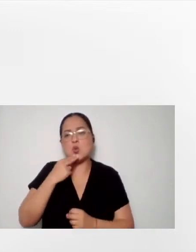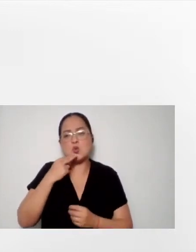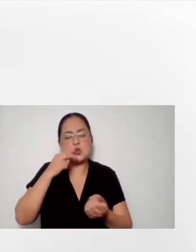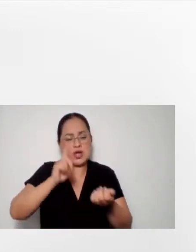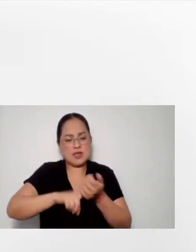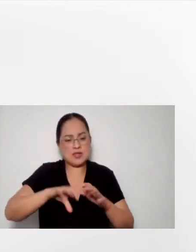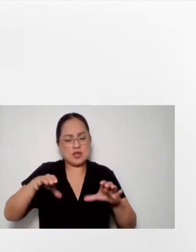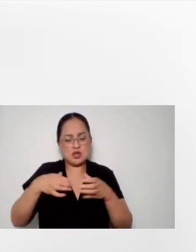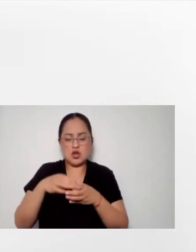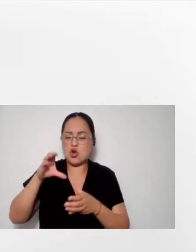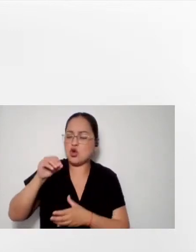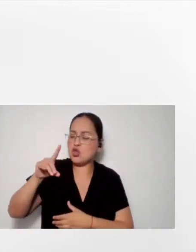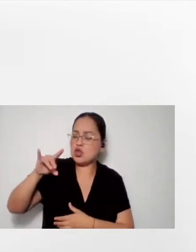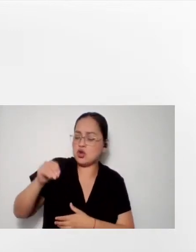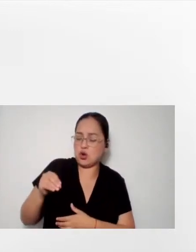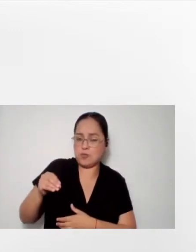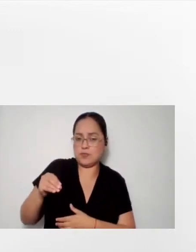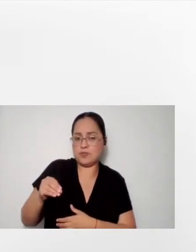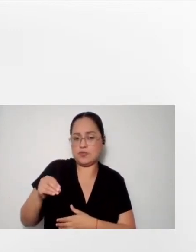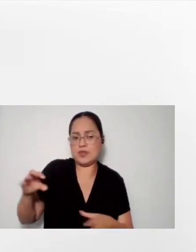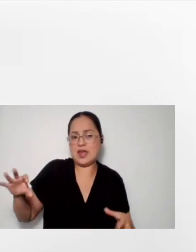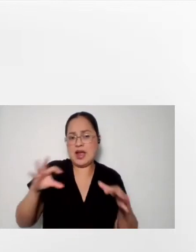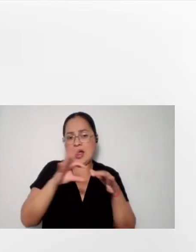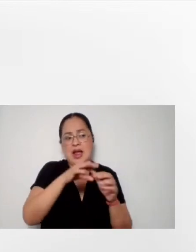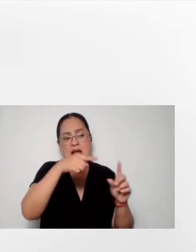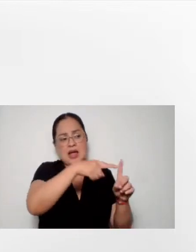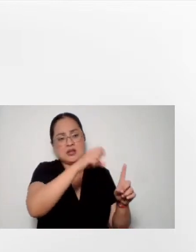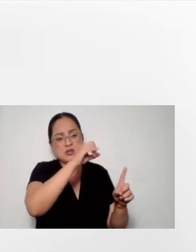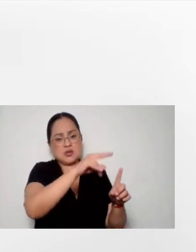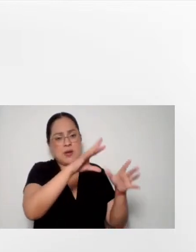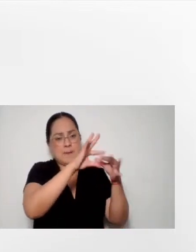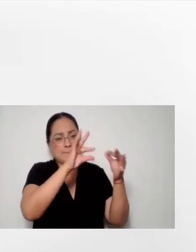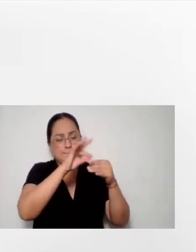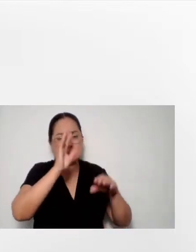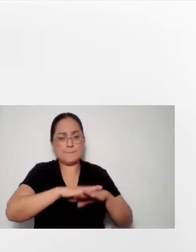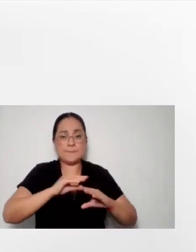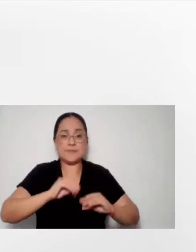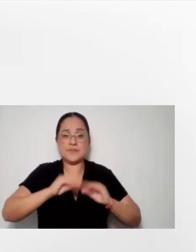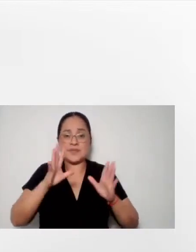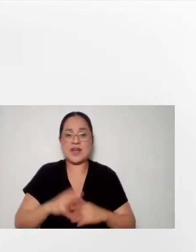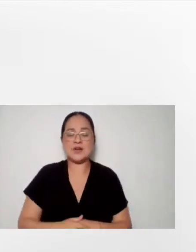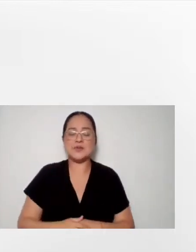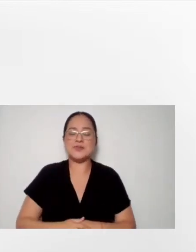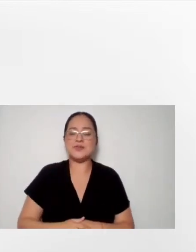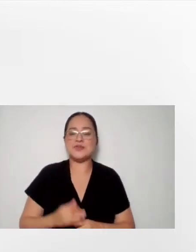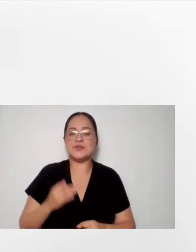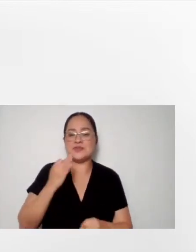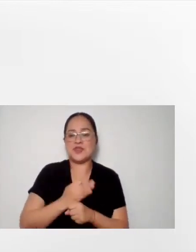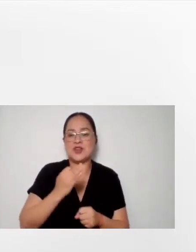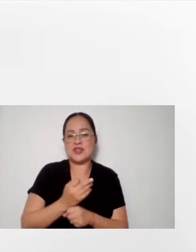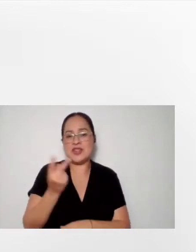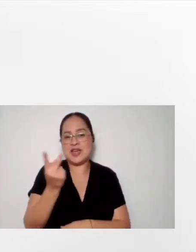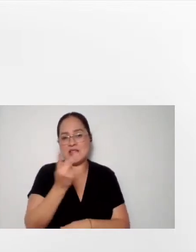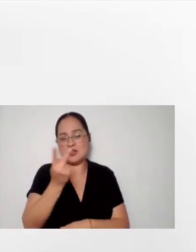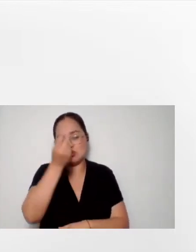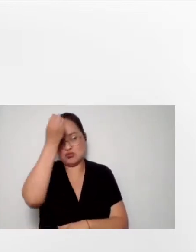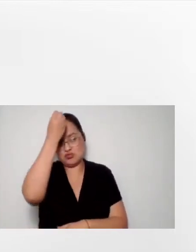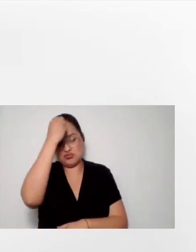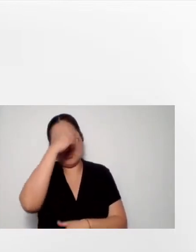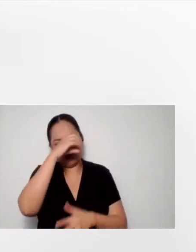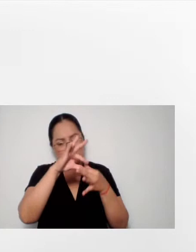los códigos, ¿no? Y bueno, con estos comentarios que nos dieron las dos, les agradezco